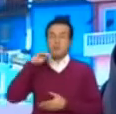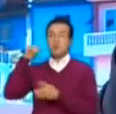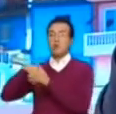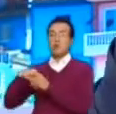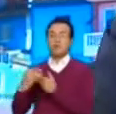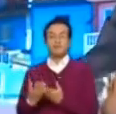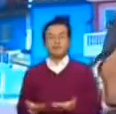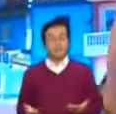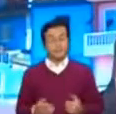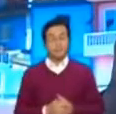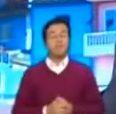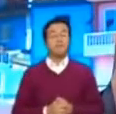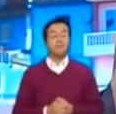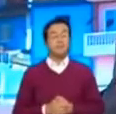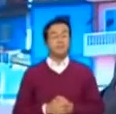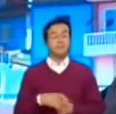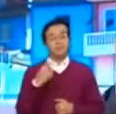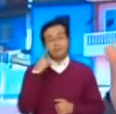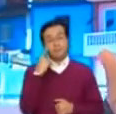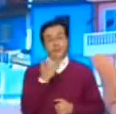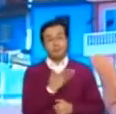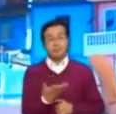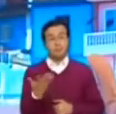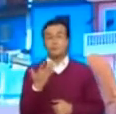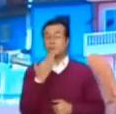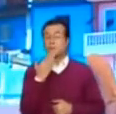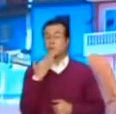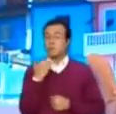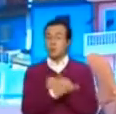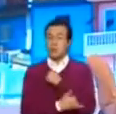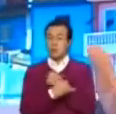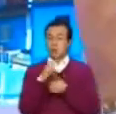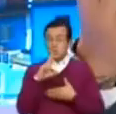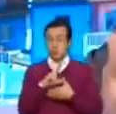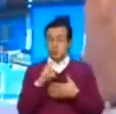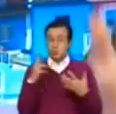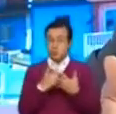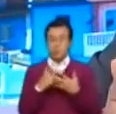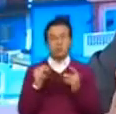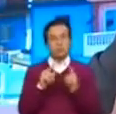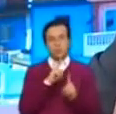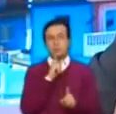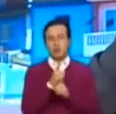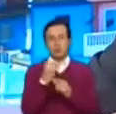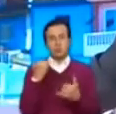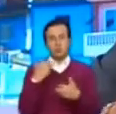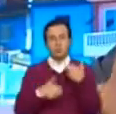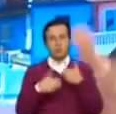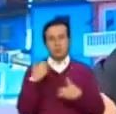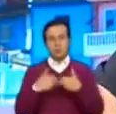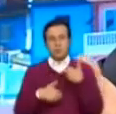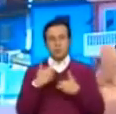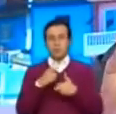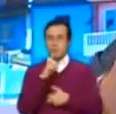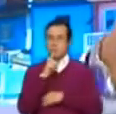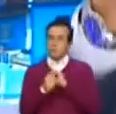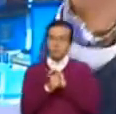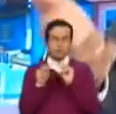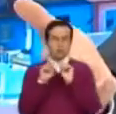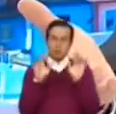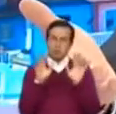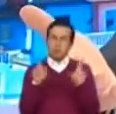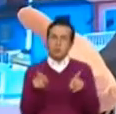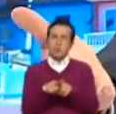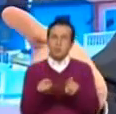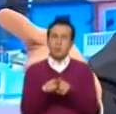tanto, no está asociado esto necesariamente con los países latinoamericanos. Es cierto que aquí hay un problema y que no lo quiero ocultar, pero también